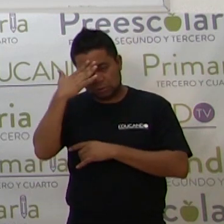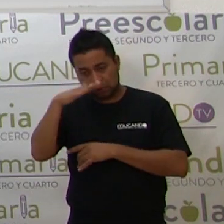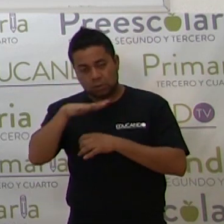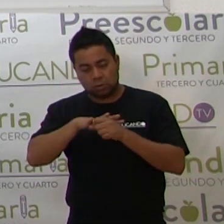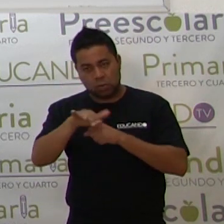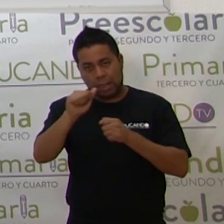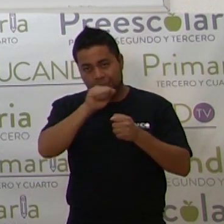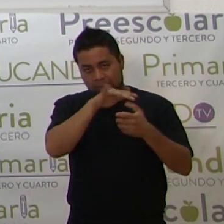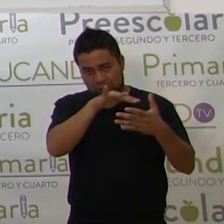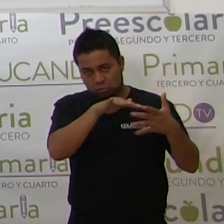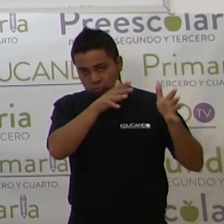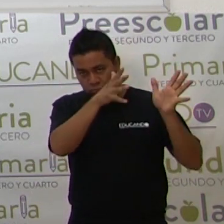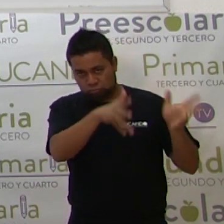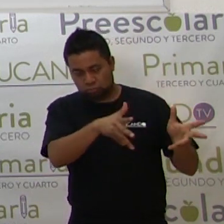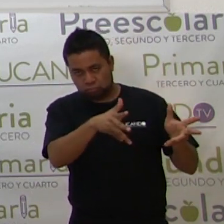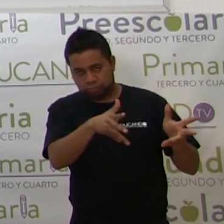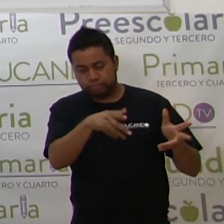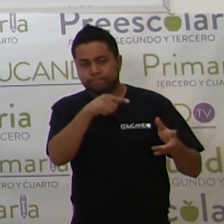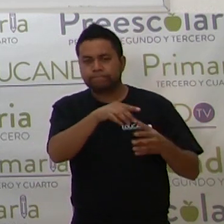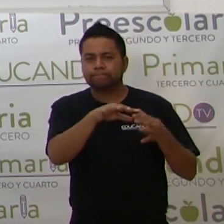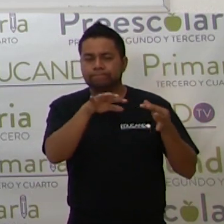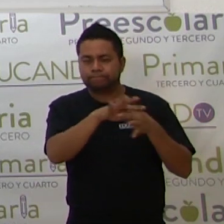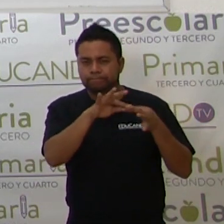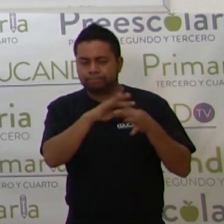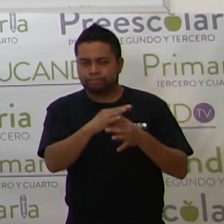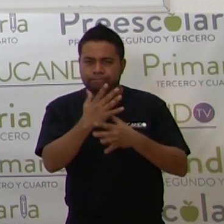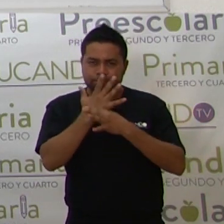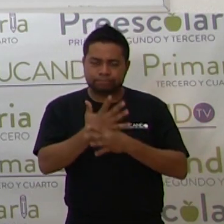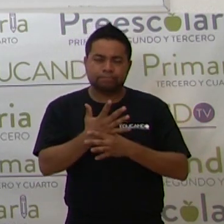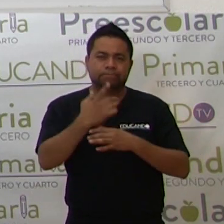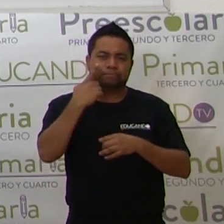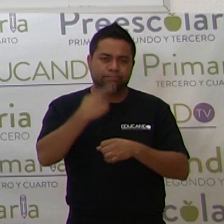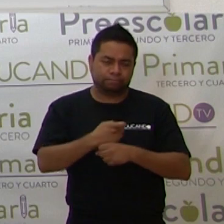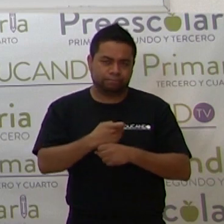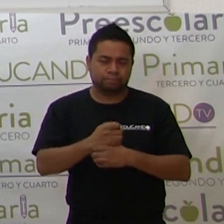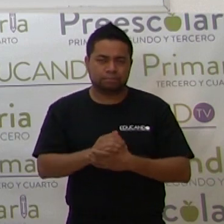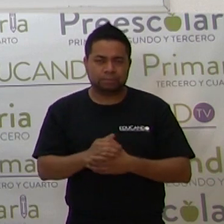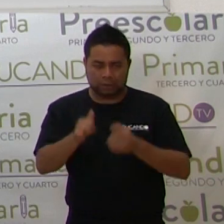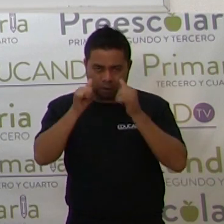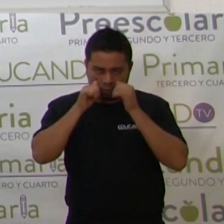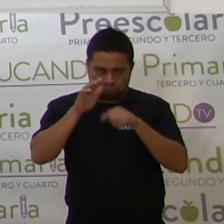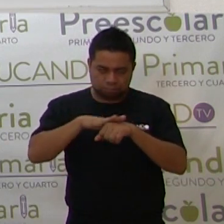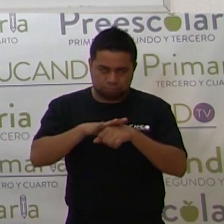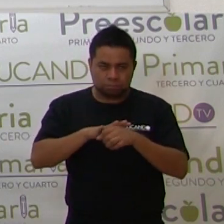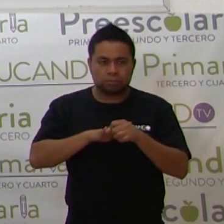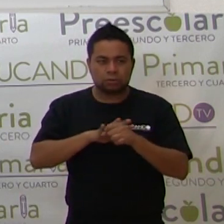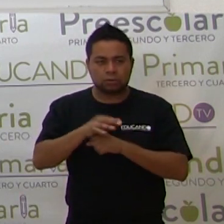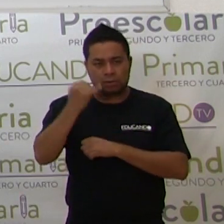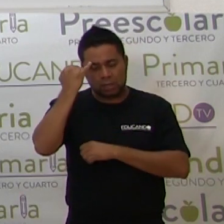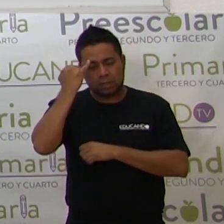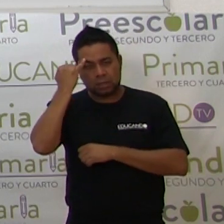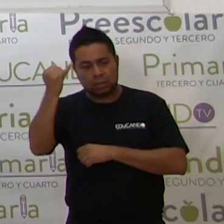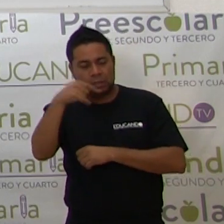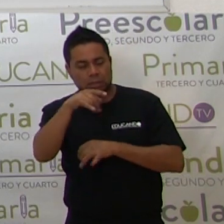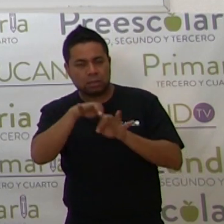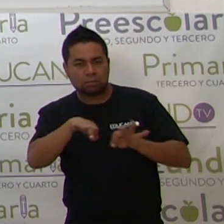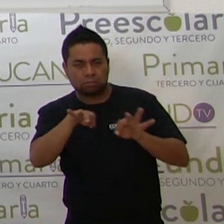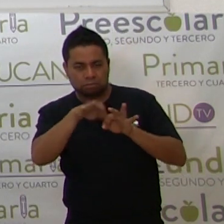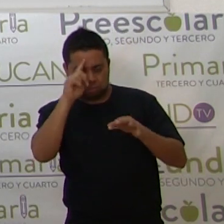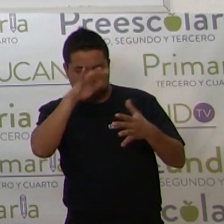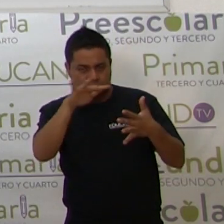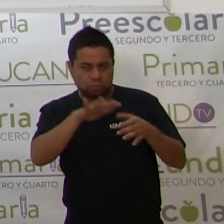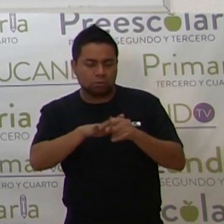nuestro texto, nos está hablando primero, mucha atención, ¿cuál es la idea principal del